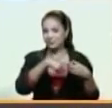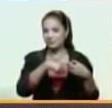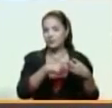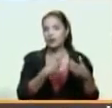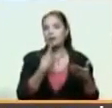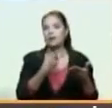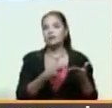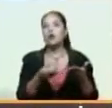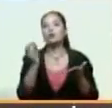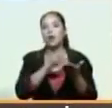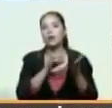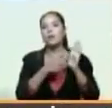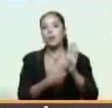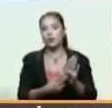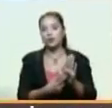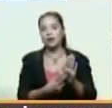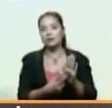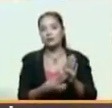Aquí lo voy a volver a mostrar.